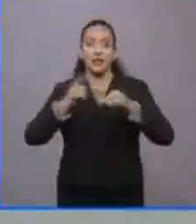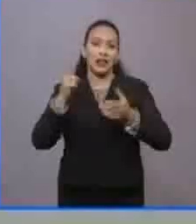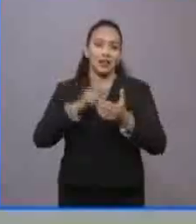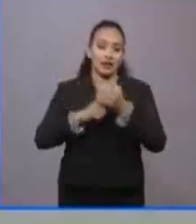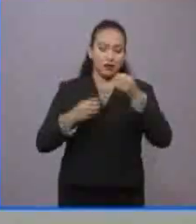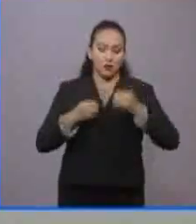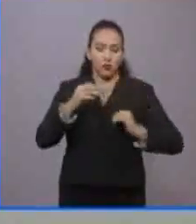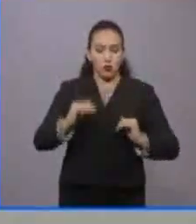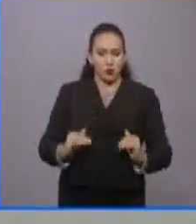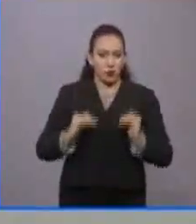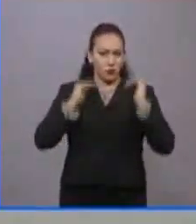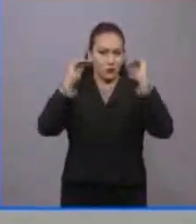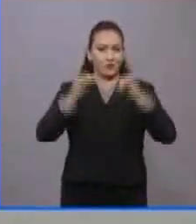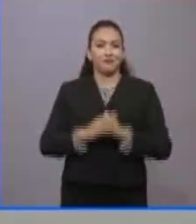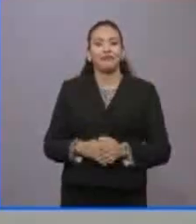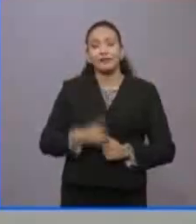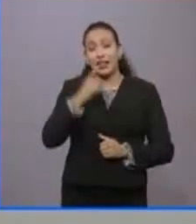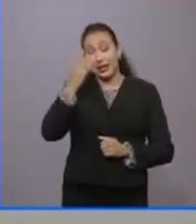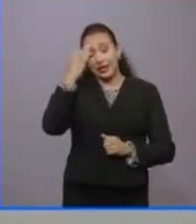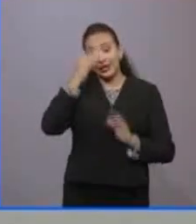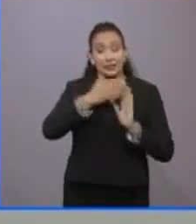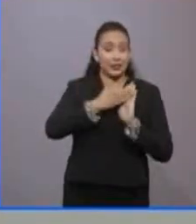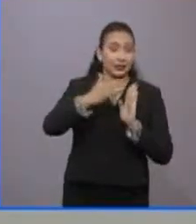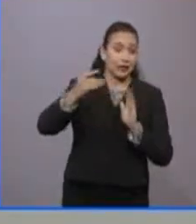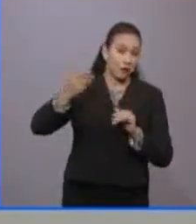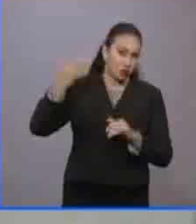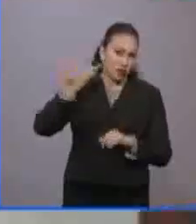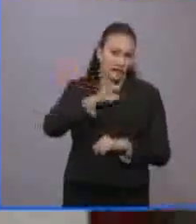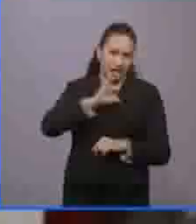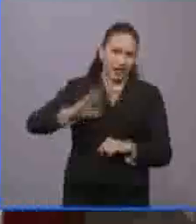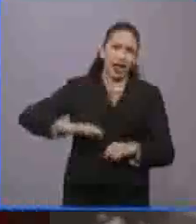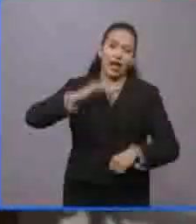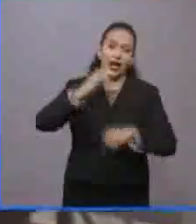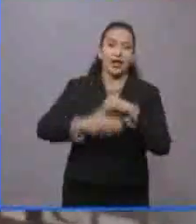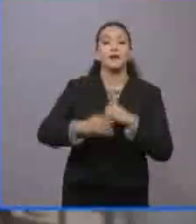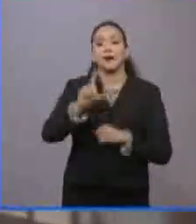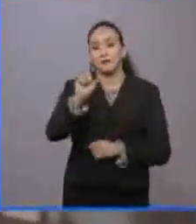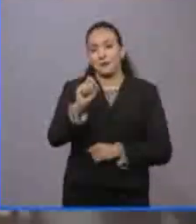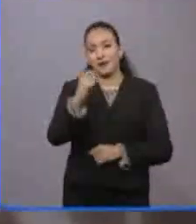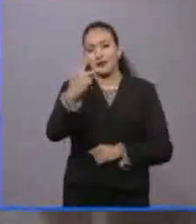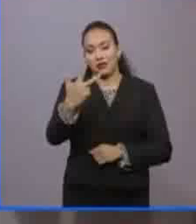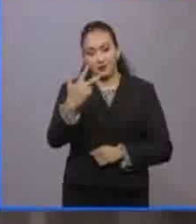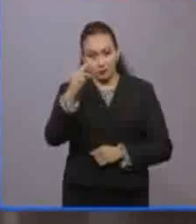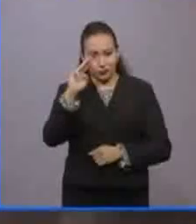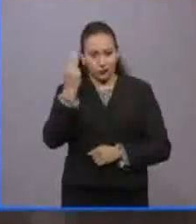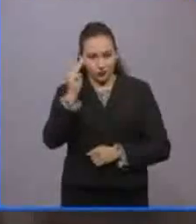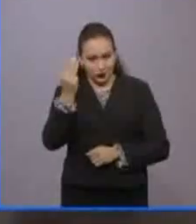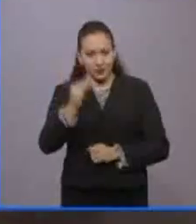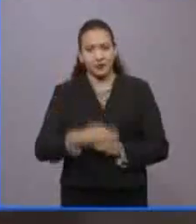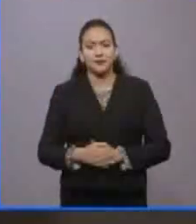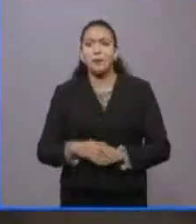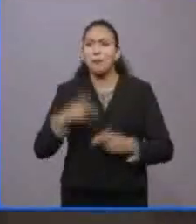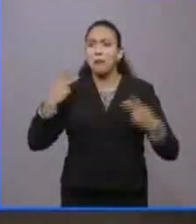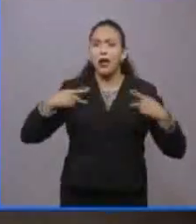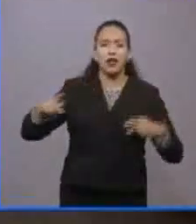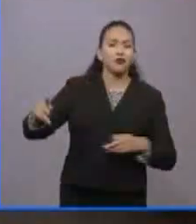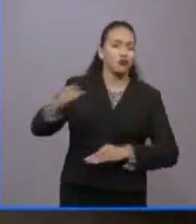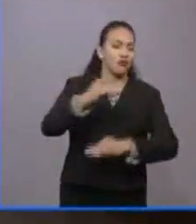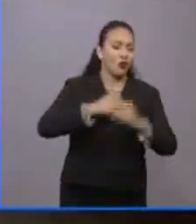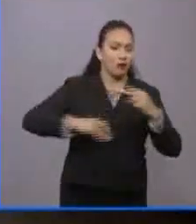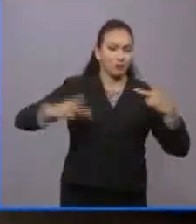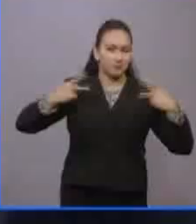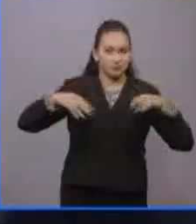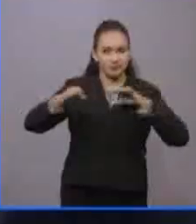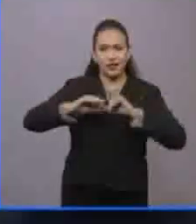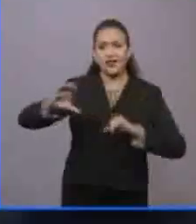tribunal. Precisó que durante el periodo de campaña que concluye el próximo 28 de mayo, todas las personas servidoras públicas que